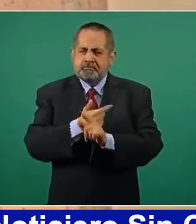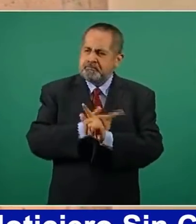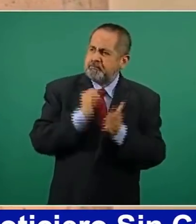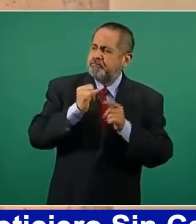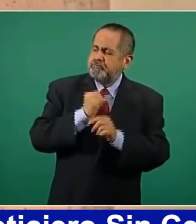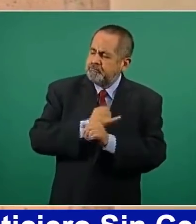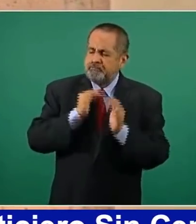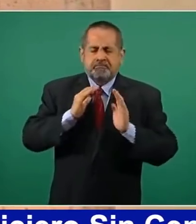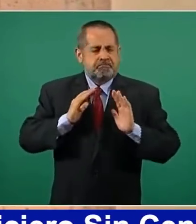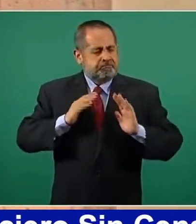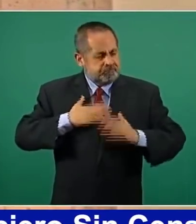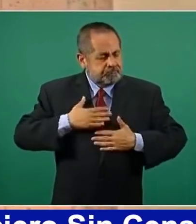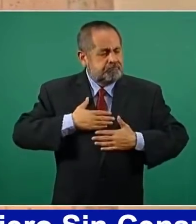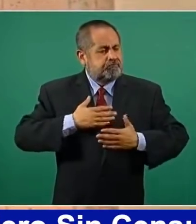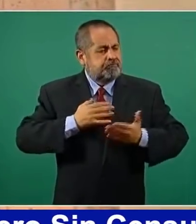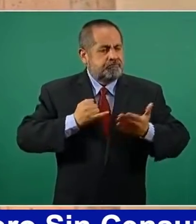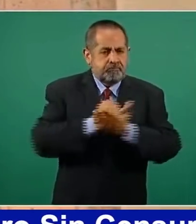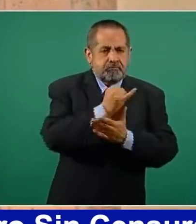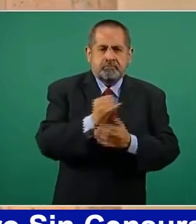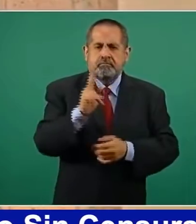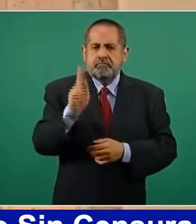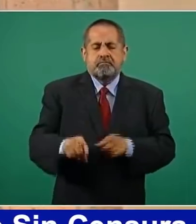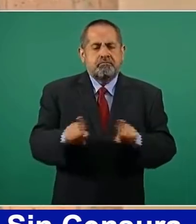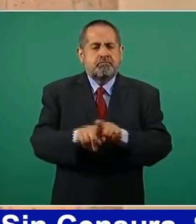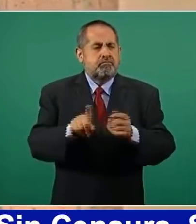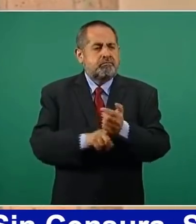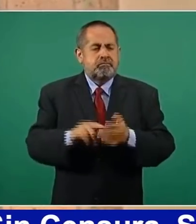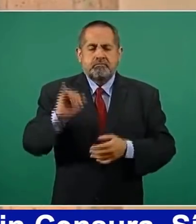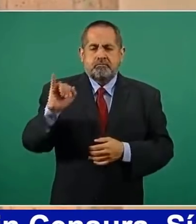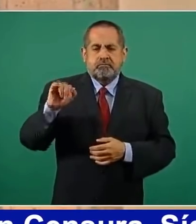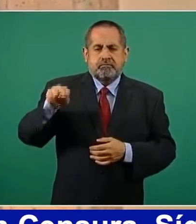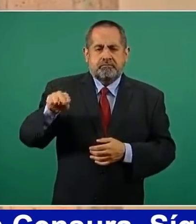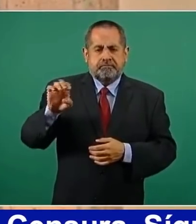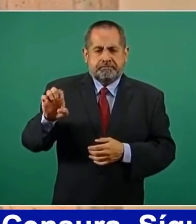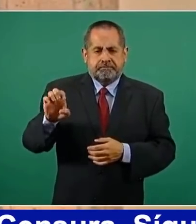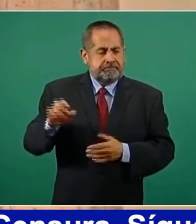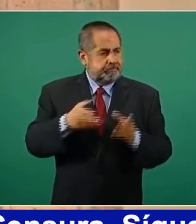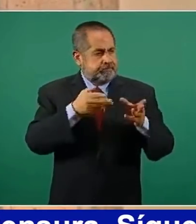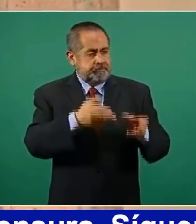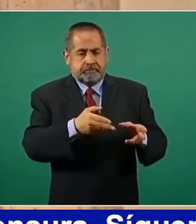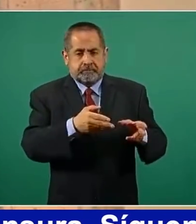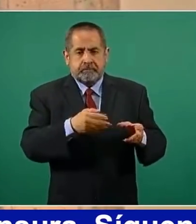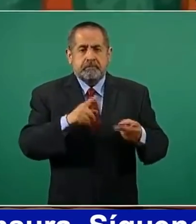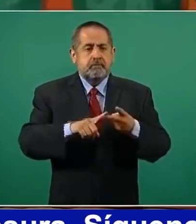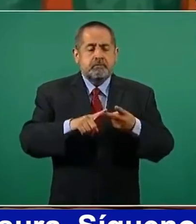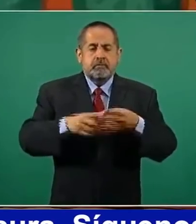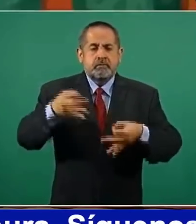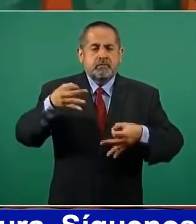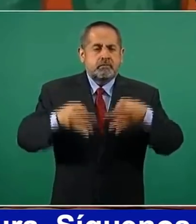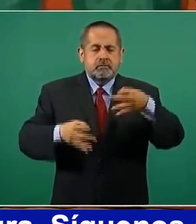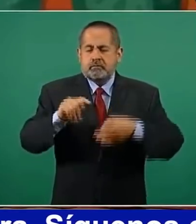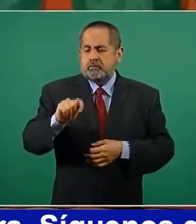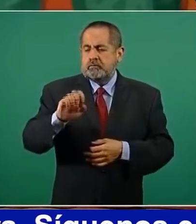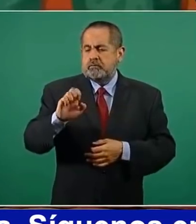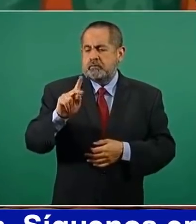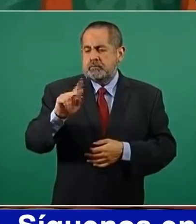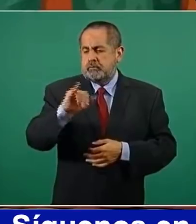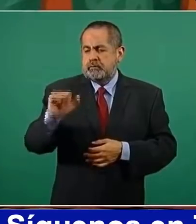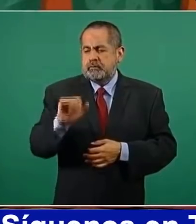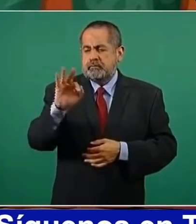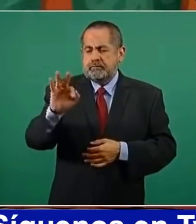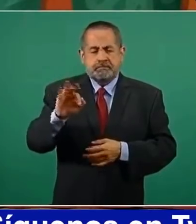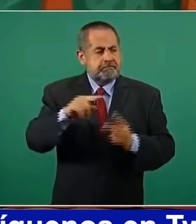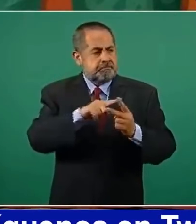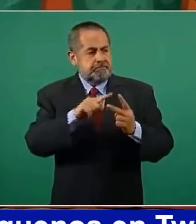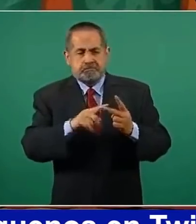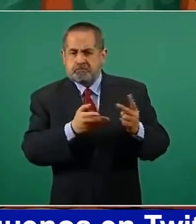independientes, como el Instituto Nacional Electoral, el Tribunal Electoral del Poder Judicial de la